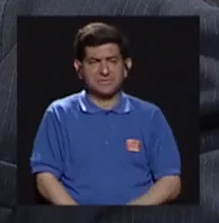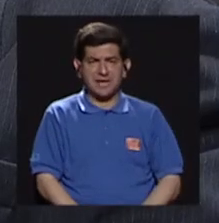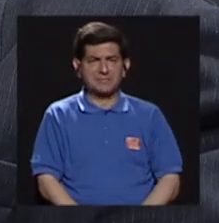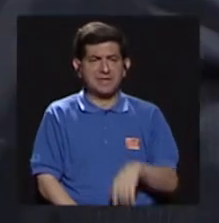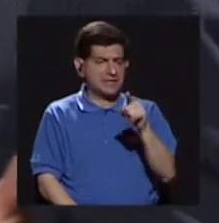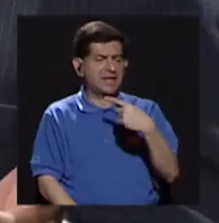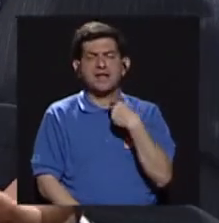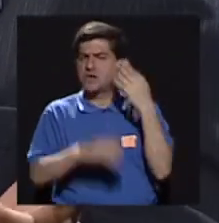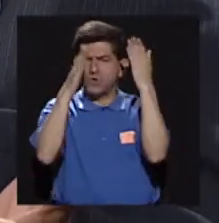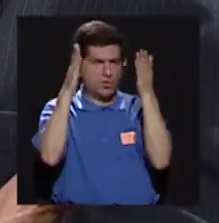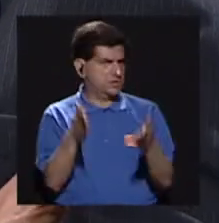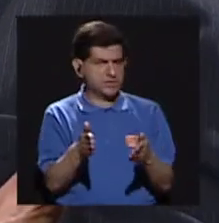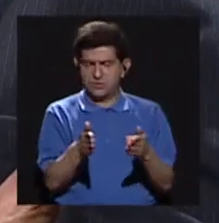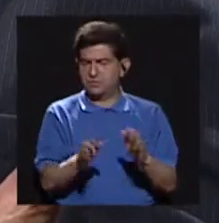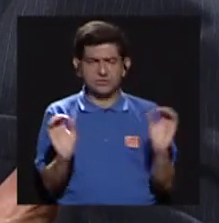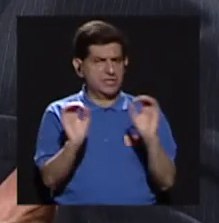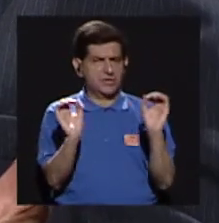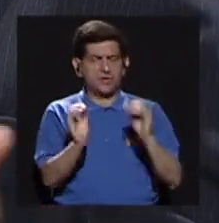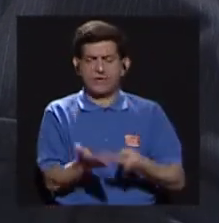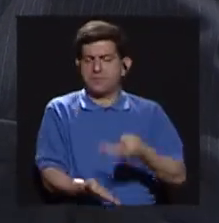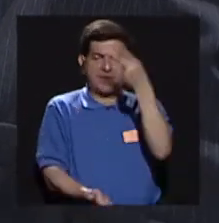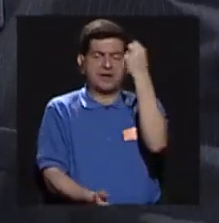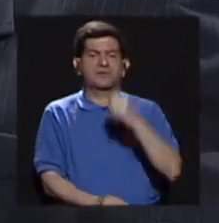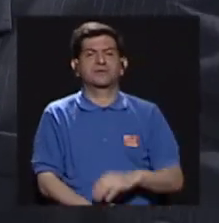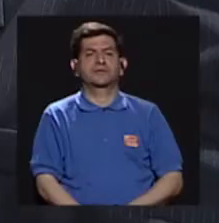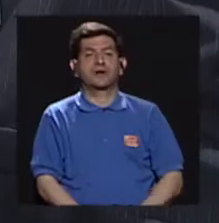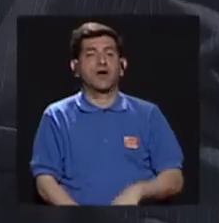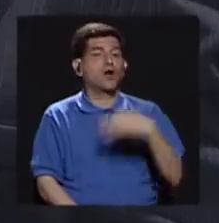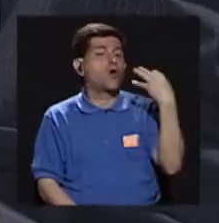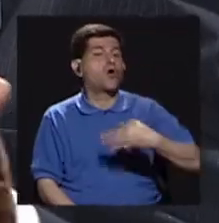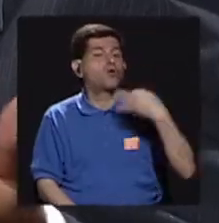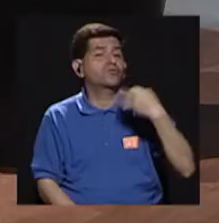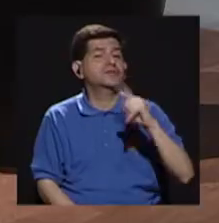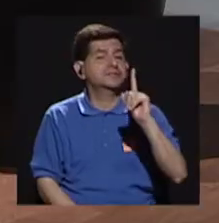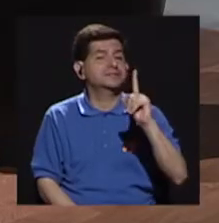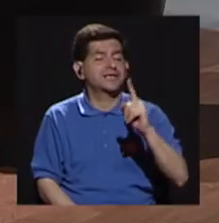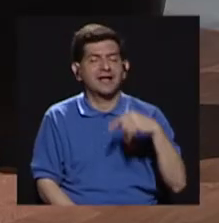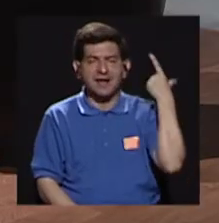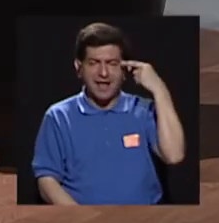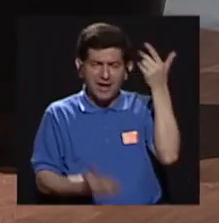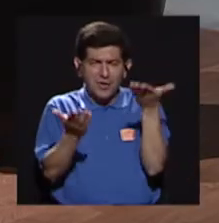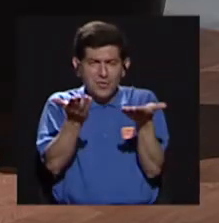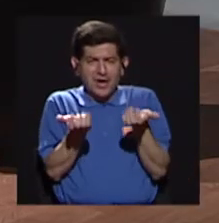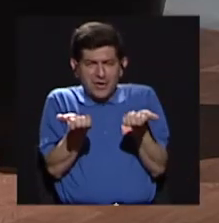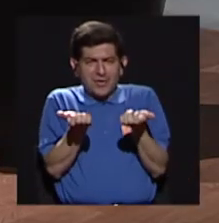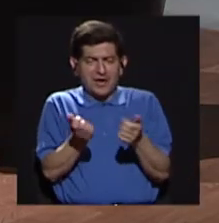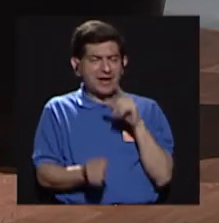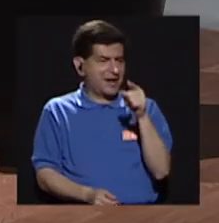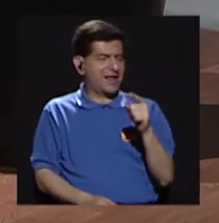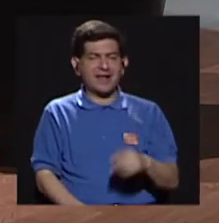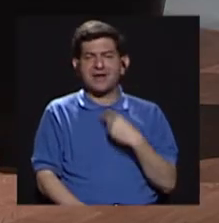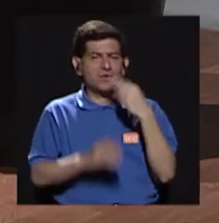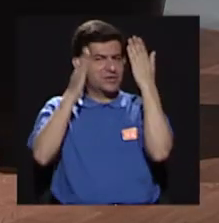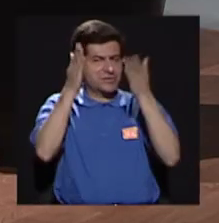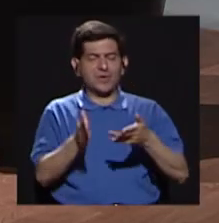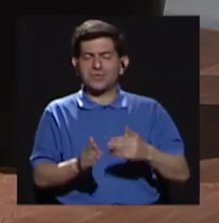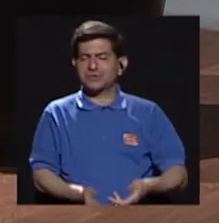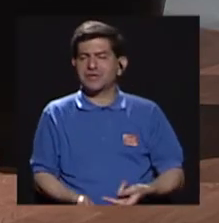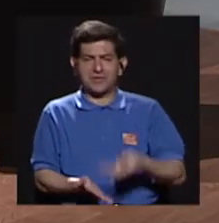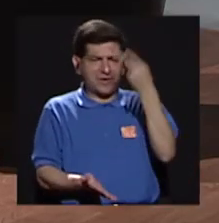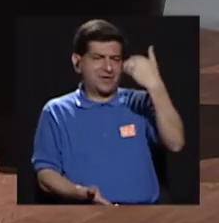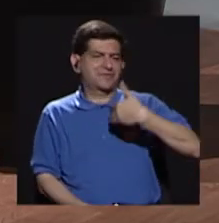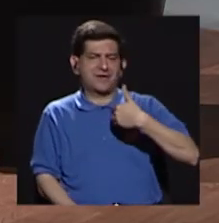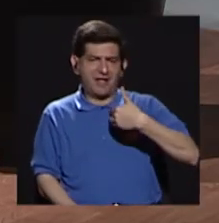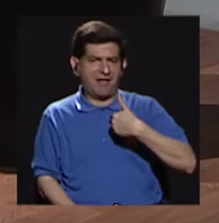es interlocutor no es interlocutor válido aunque oficialmente el gobierno lo que hiciera no es un interlocutor barrio digamos